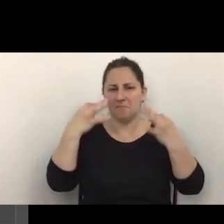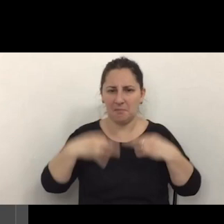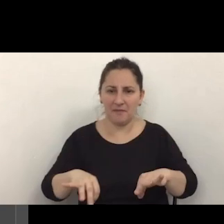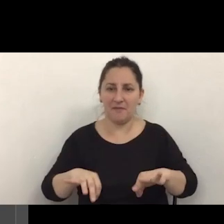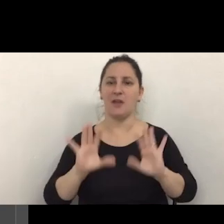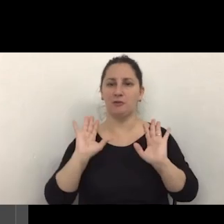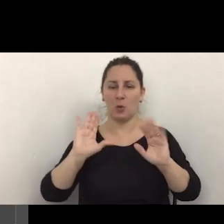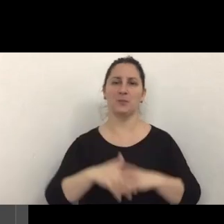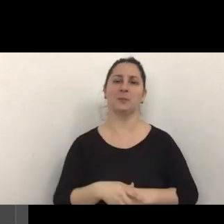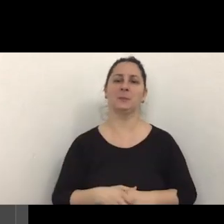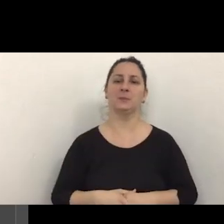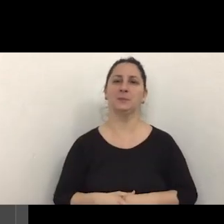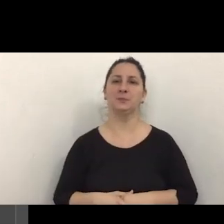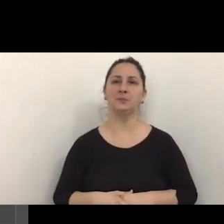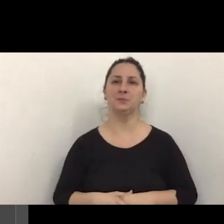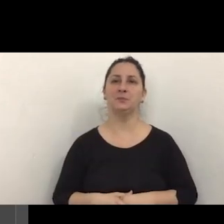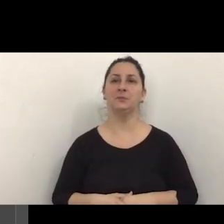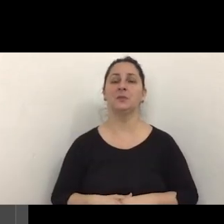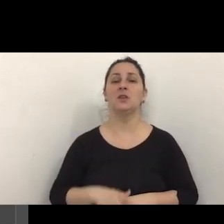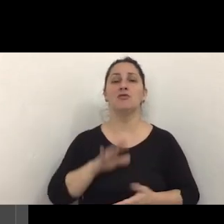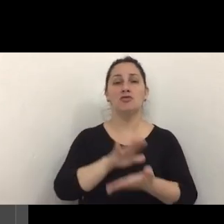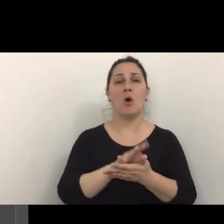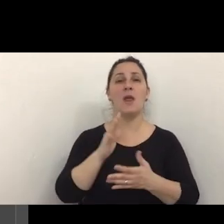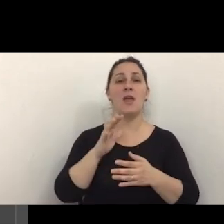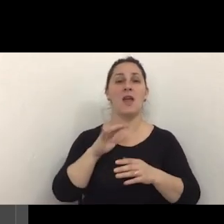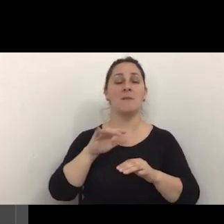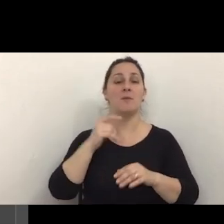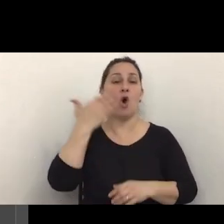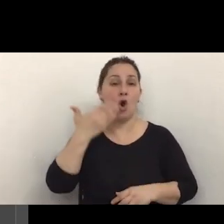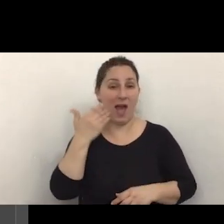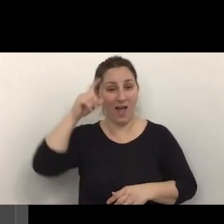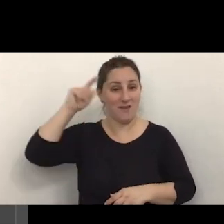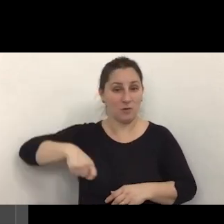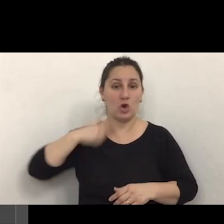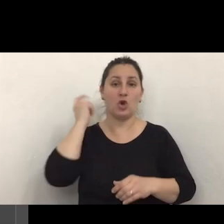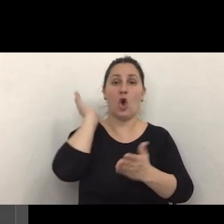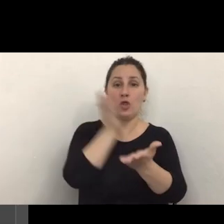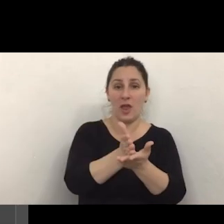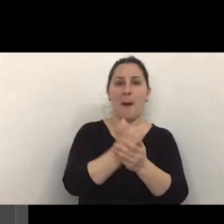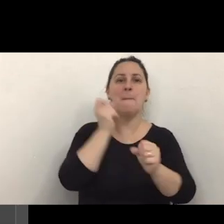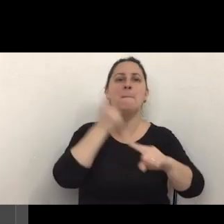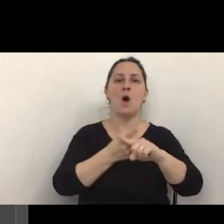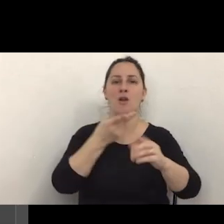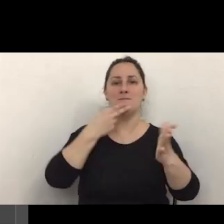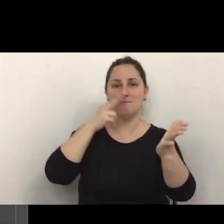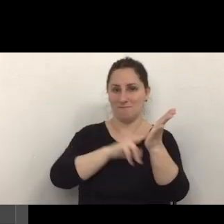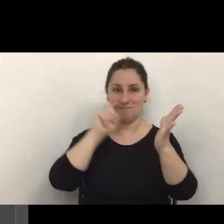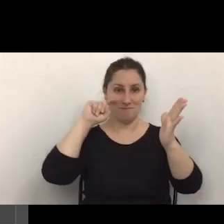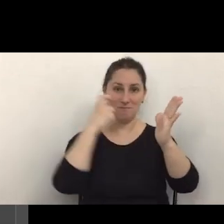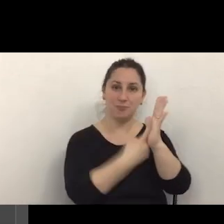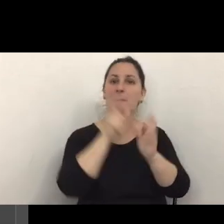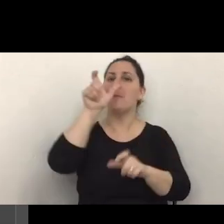bueno, con el marco del Tribunal Oral que se había condenado a estas personas por evasión, los